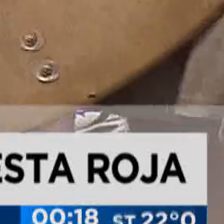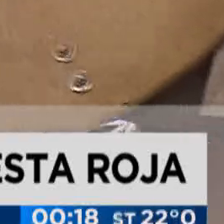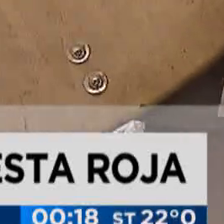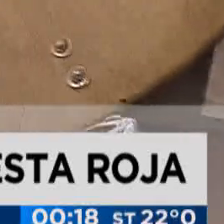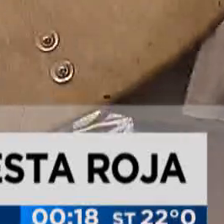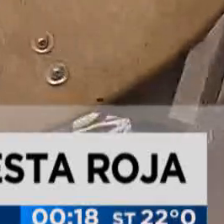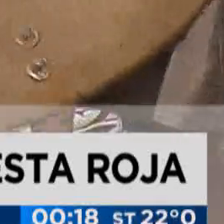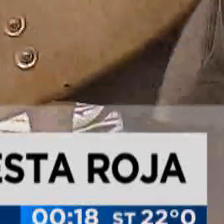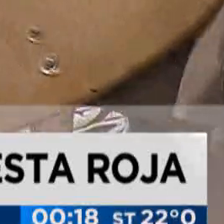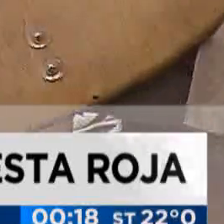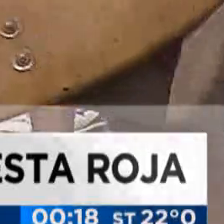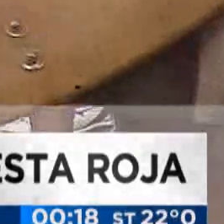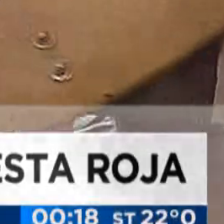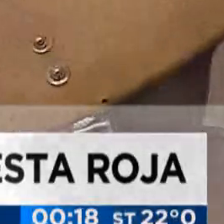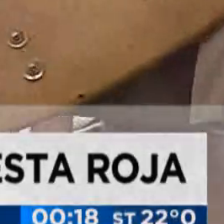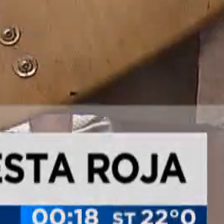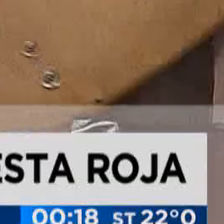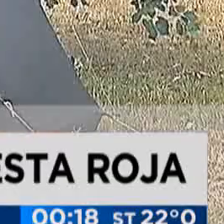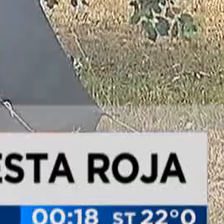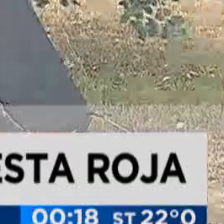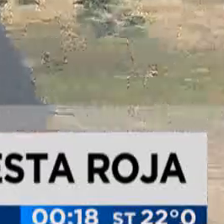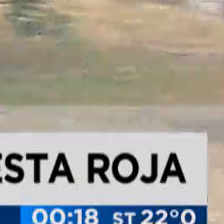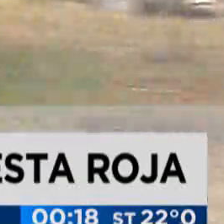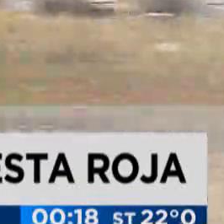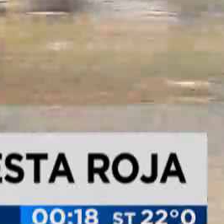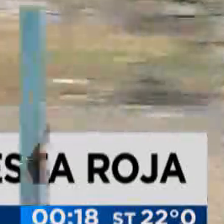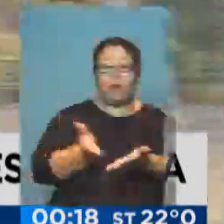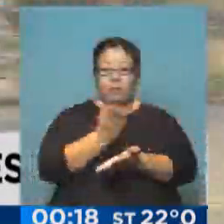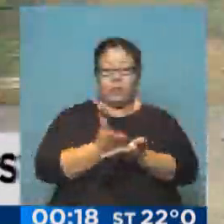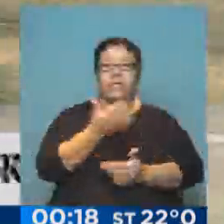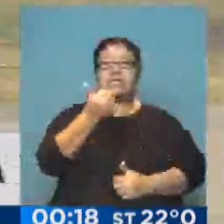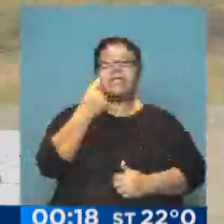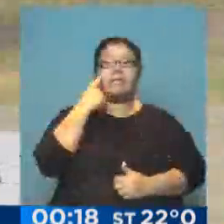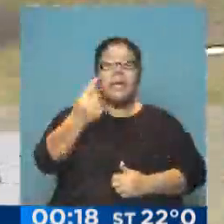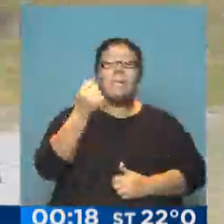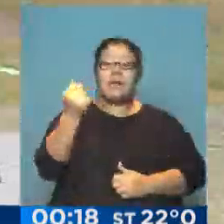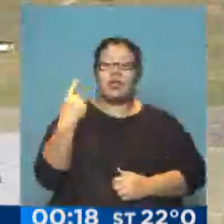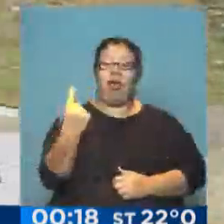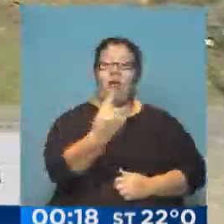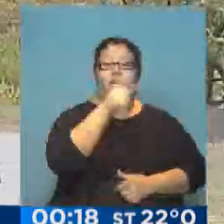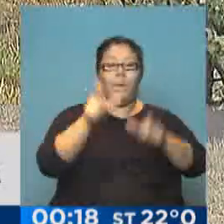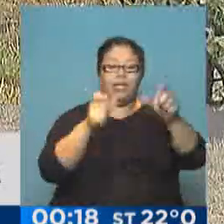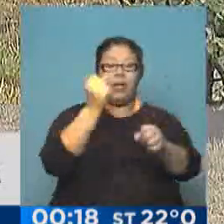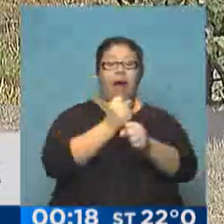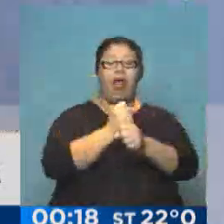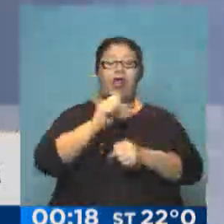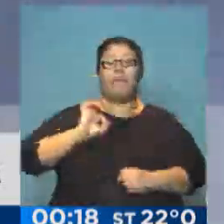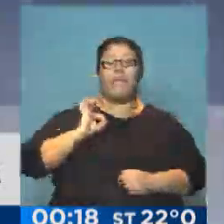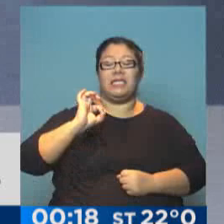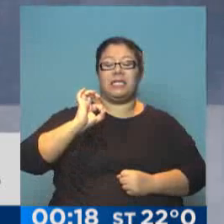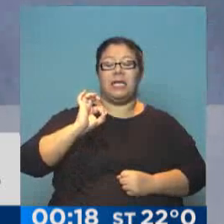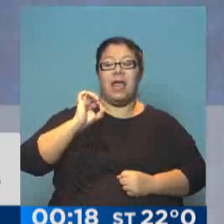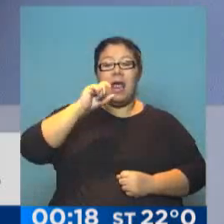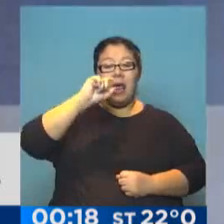que tiene la empresa y ponerla a producir. Y nos hemos comprometido a darle 6.000 pesos por trabajador a partir de los primeros días de enero.